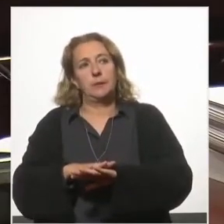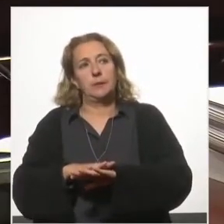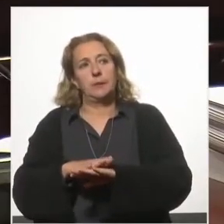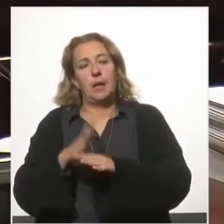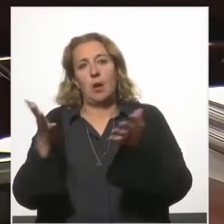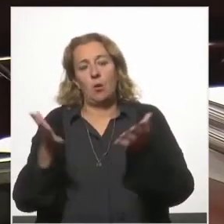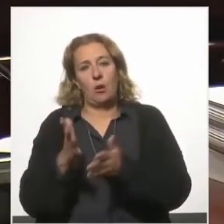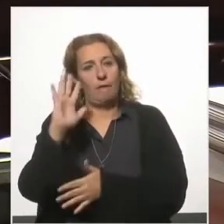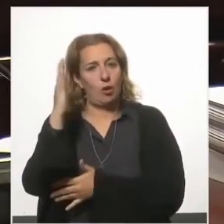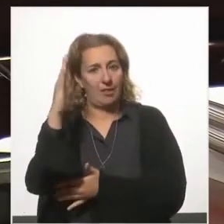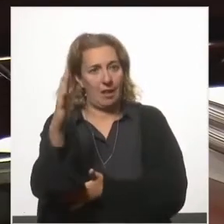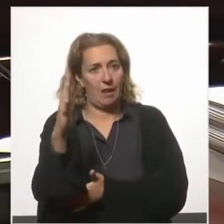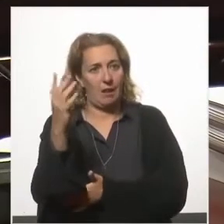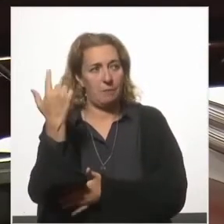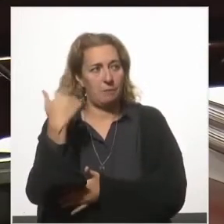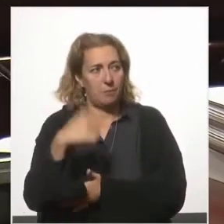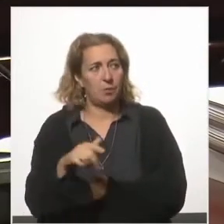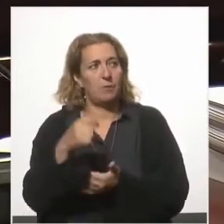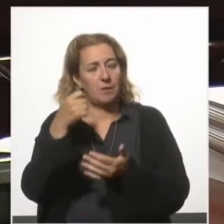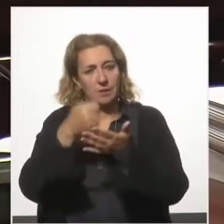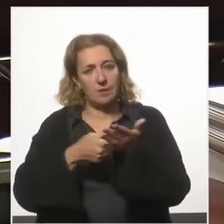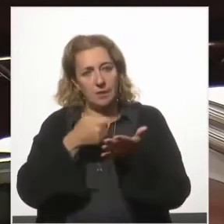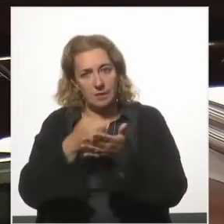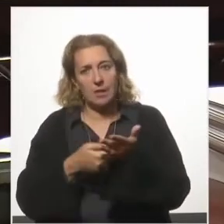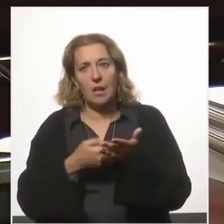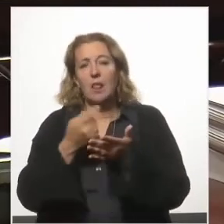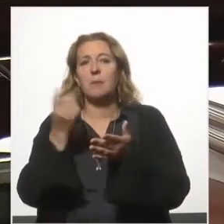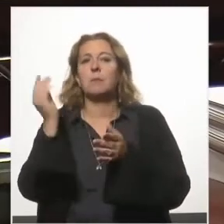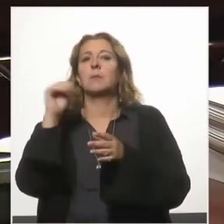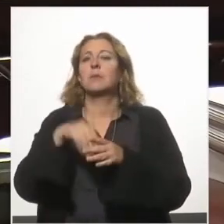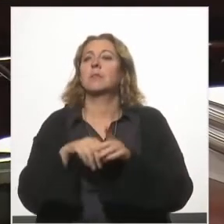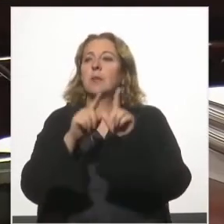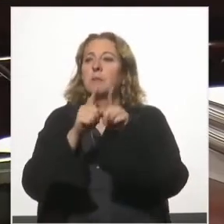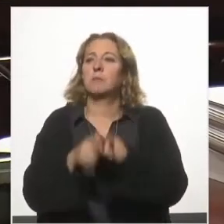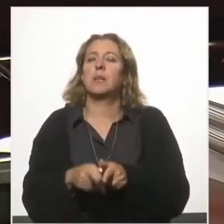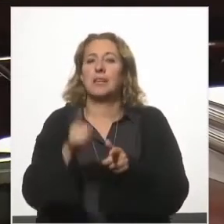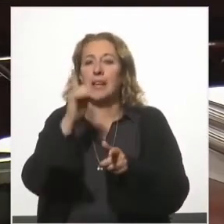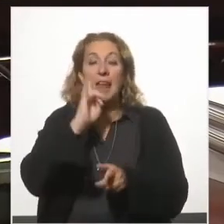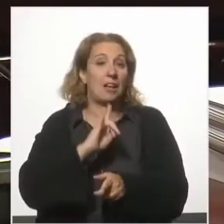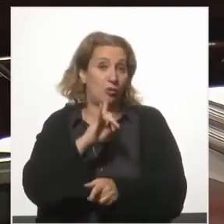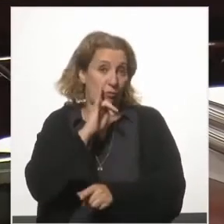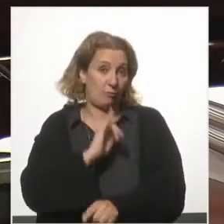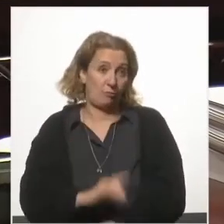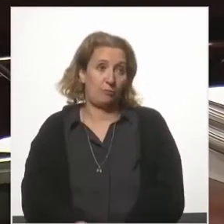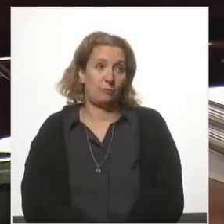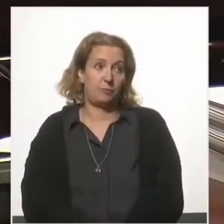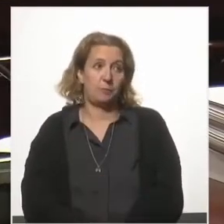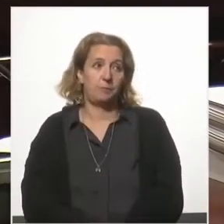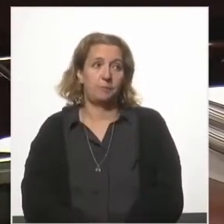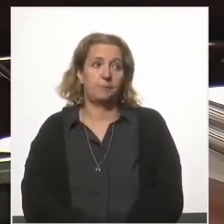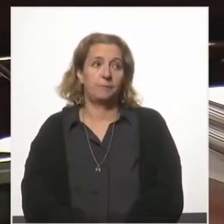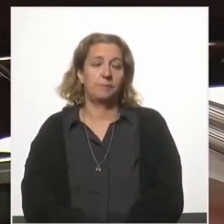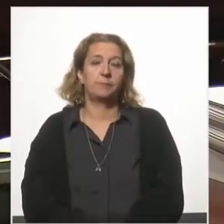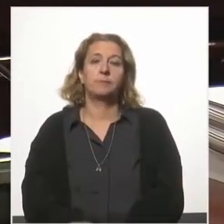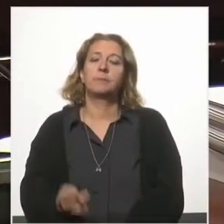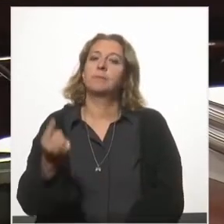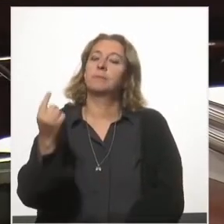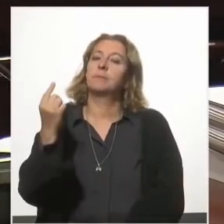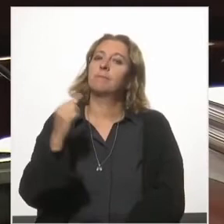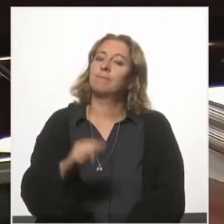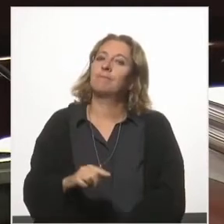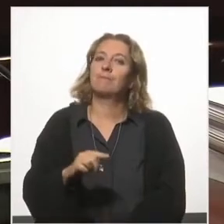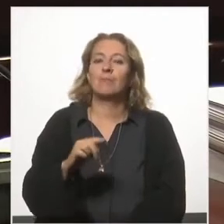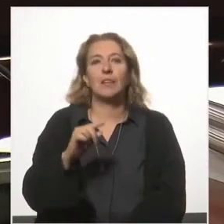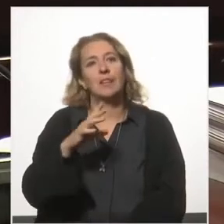forestal, pero que van a tratar de penetrar incluso en el rubro lácteo. Y los que